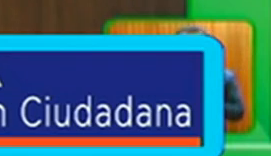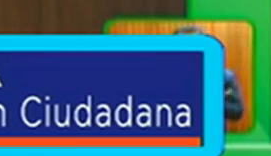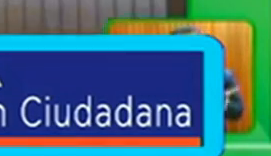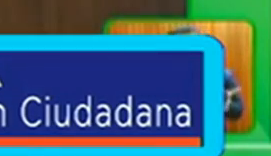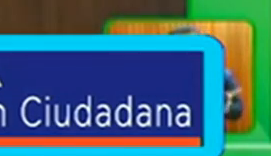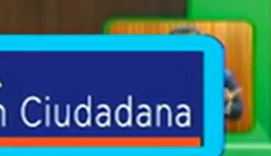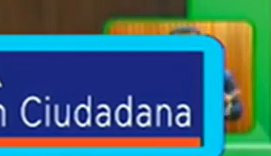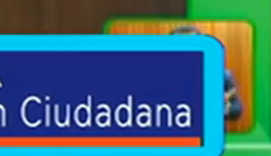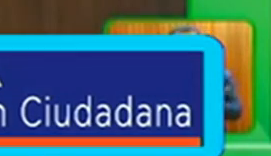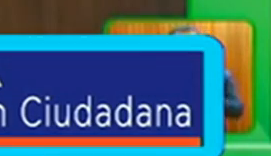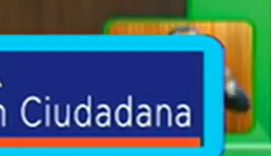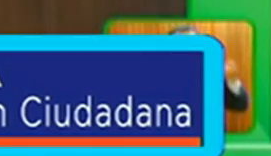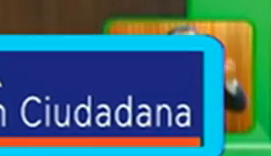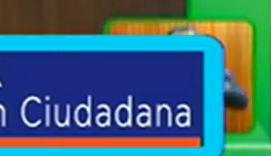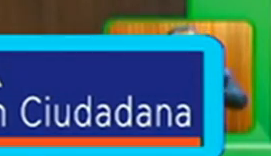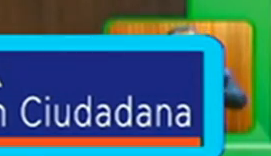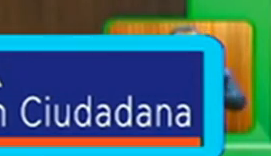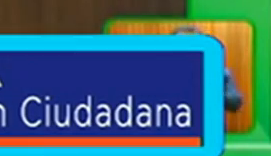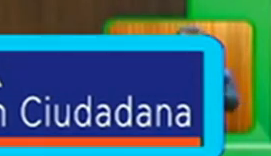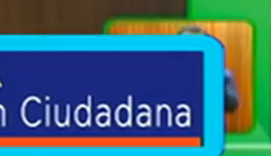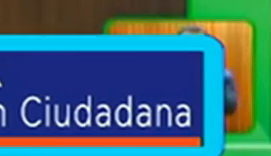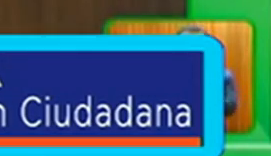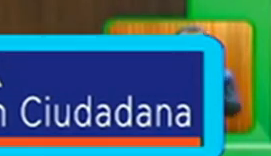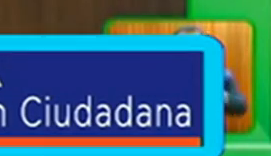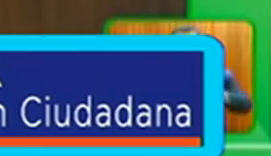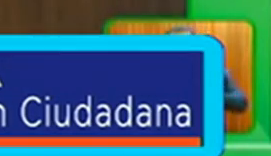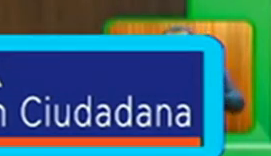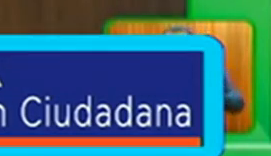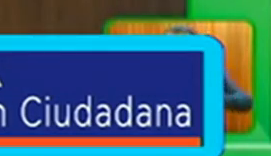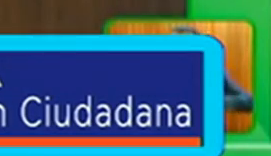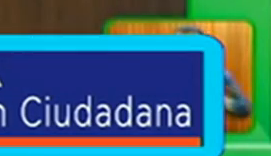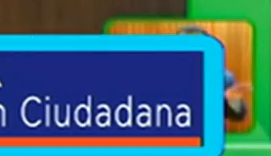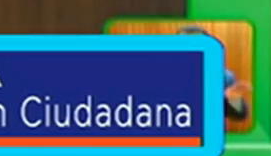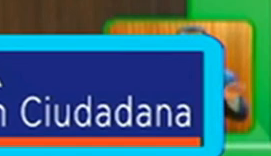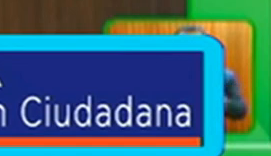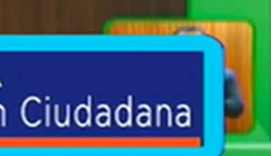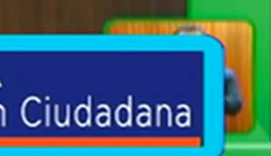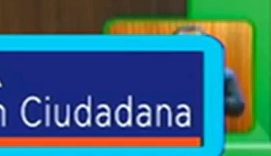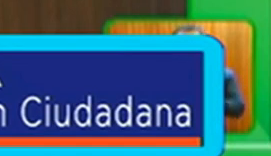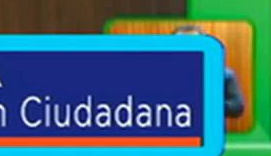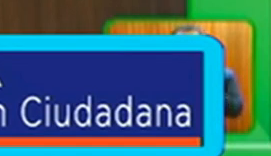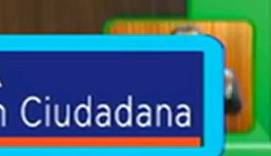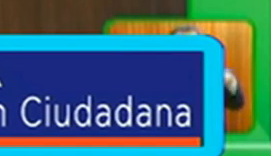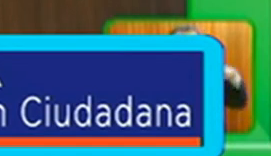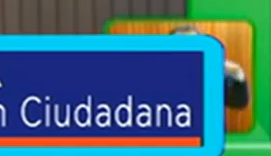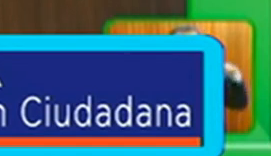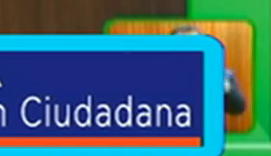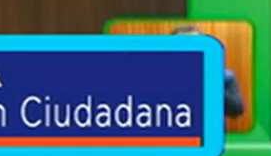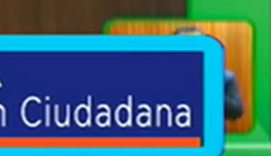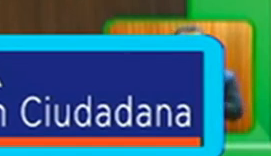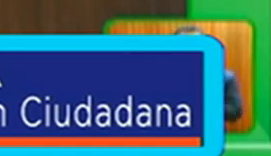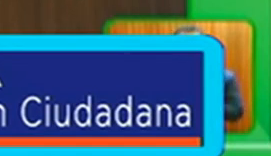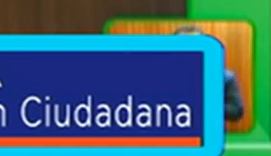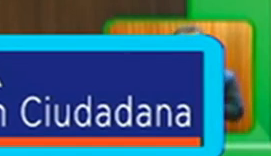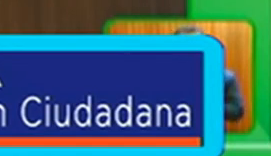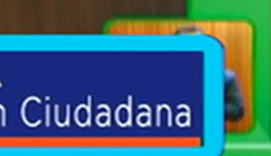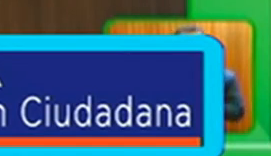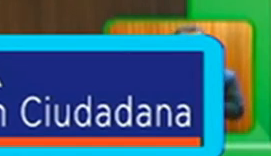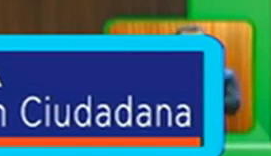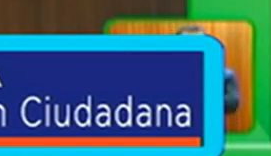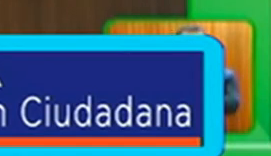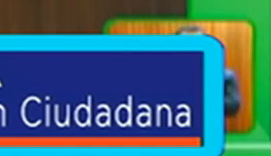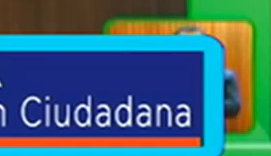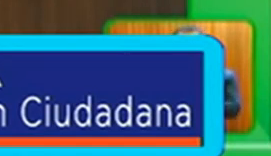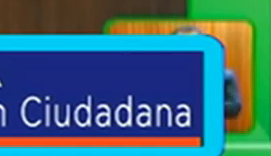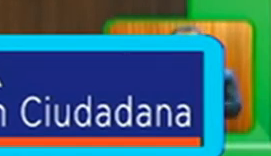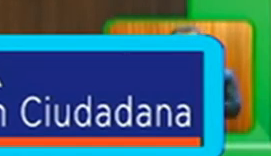del Día Internacional contra la Corrupción, establecido por la Asamblea General de las Naciones Unidas el 9 de diciembre de cada